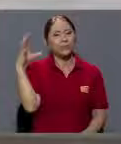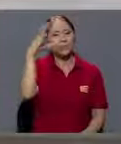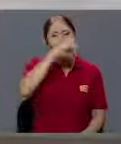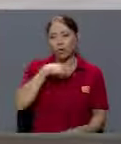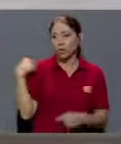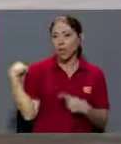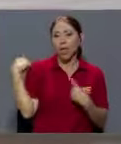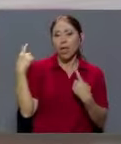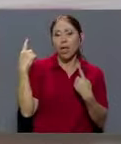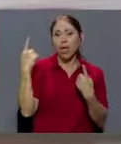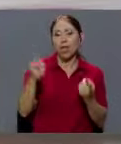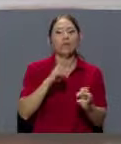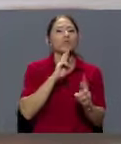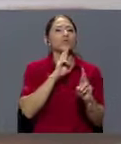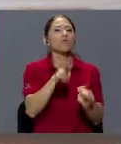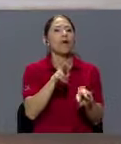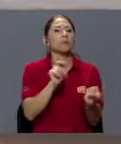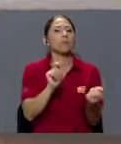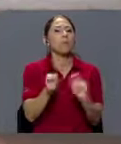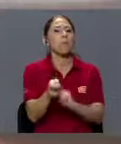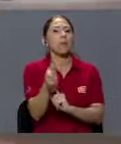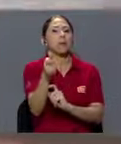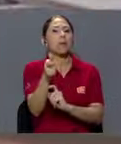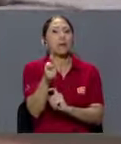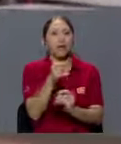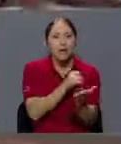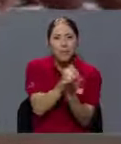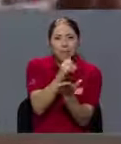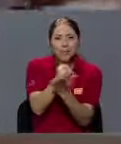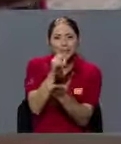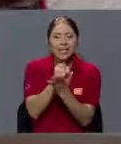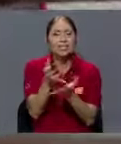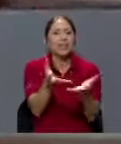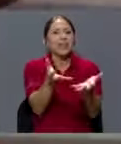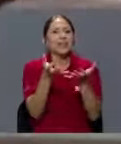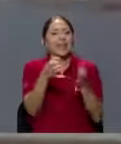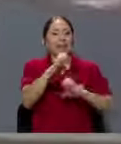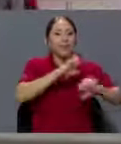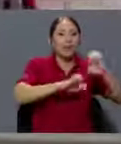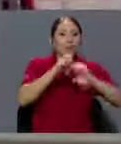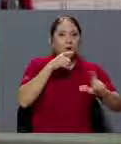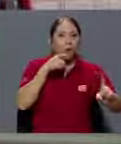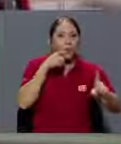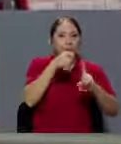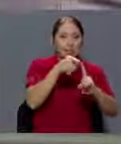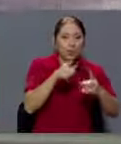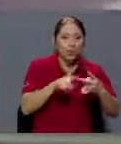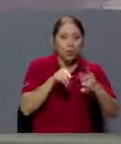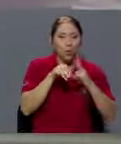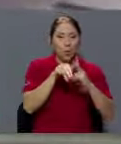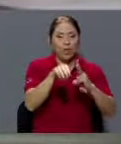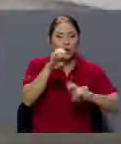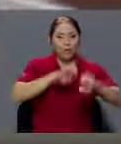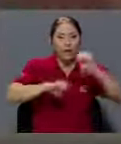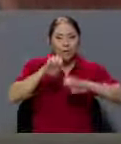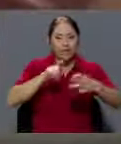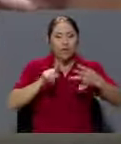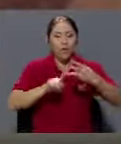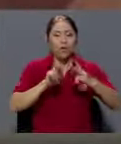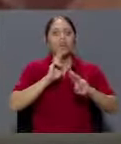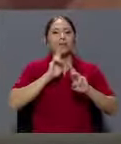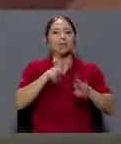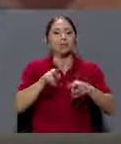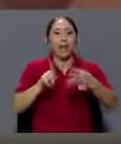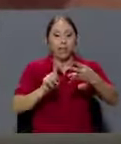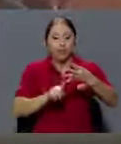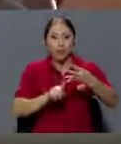estos 30 años los resultados han variado muy poco. La investigación busca evaluar los objetivos, el modelo evaluativo de las pruebas, los